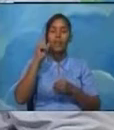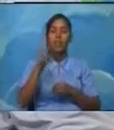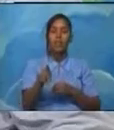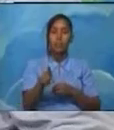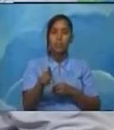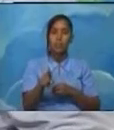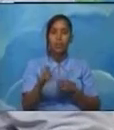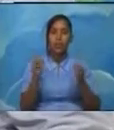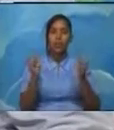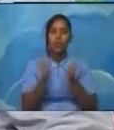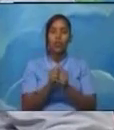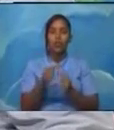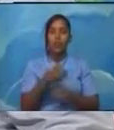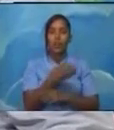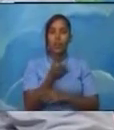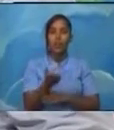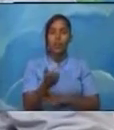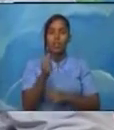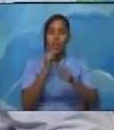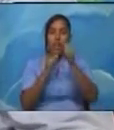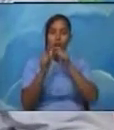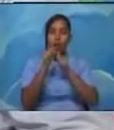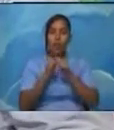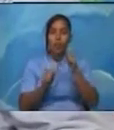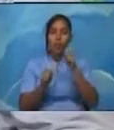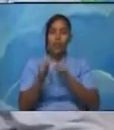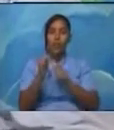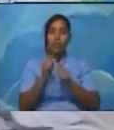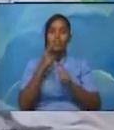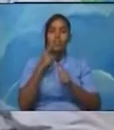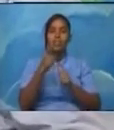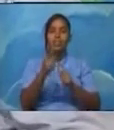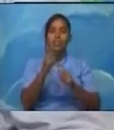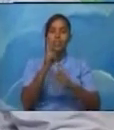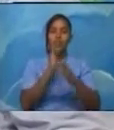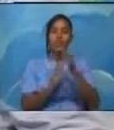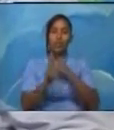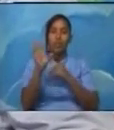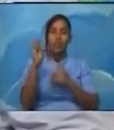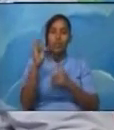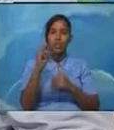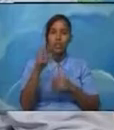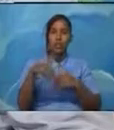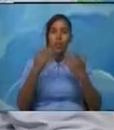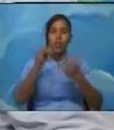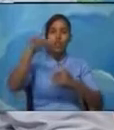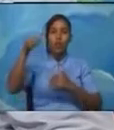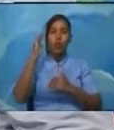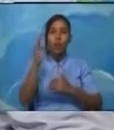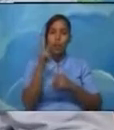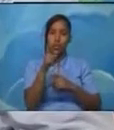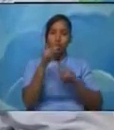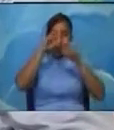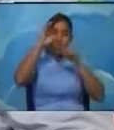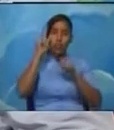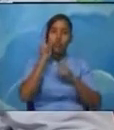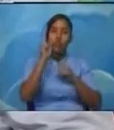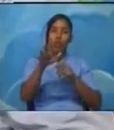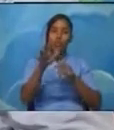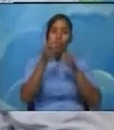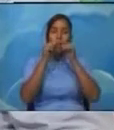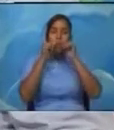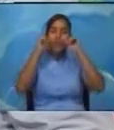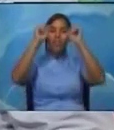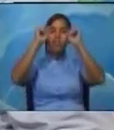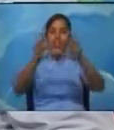también con ellos para ellos de agua, y beberéis. Dice el versículo 7. Pues Jehová tu Dios te ha bendecido en